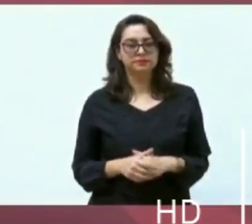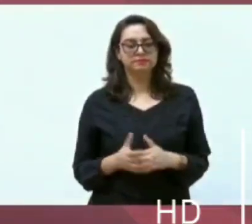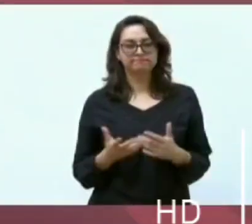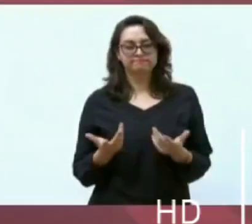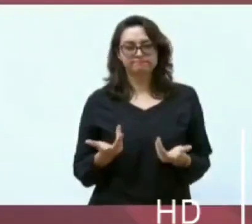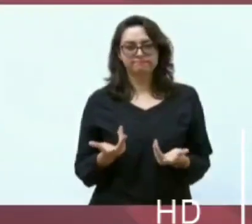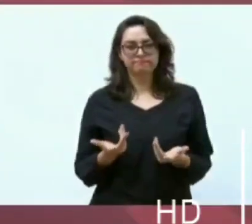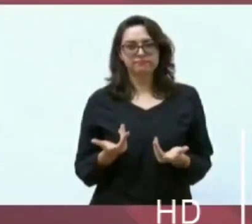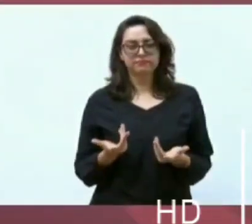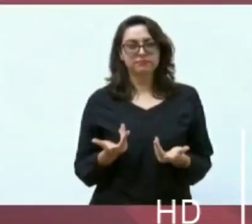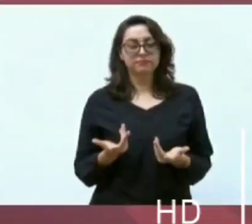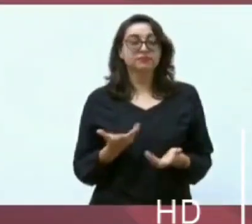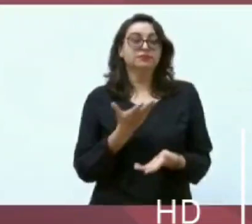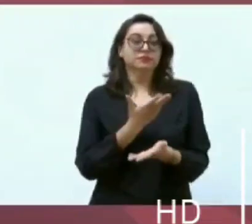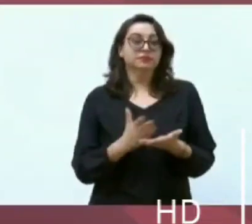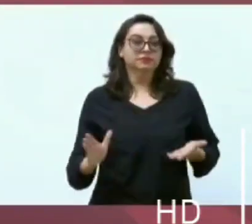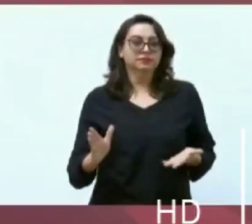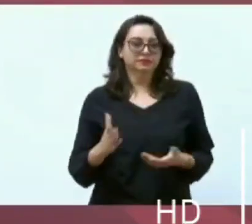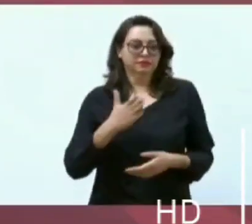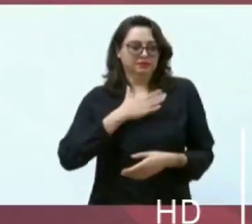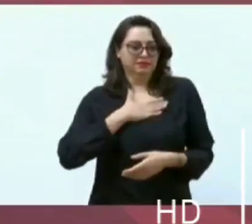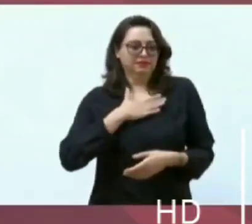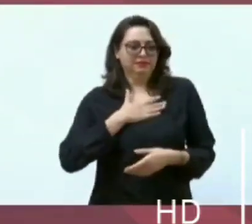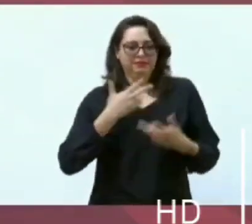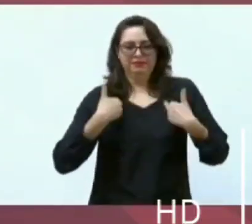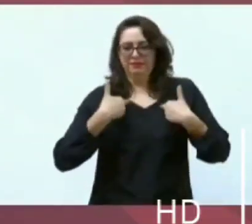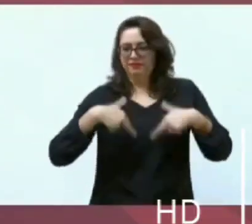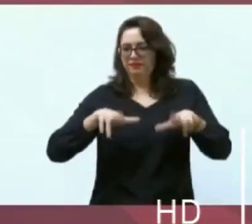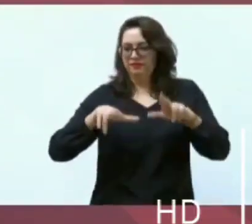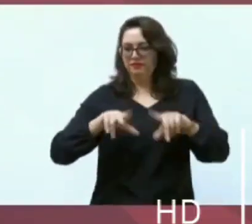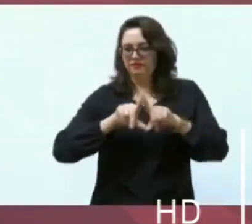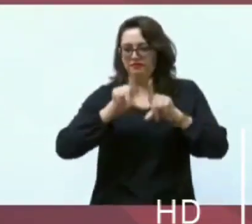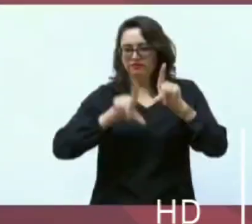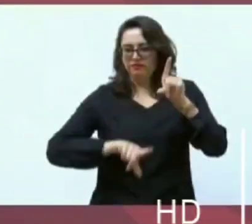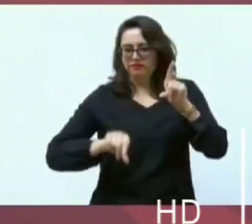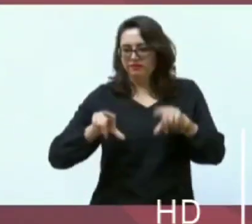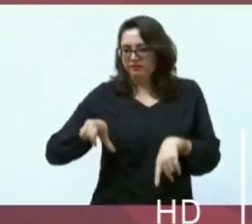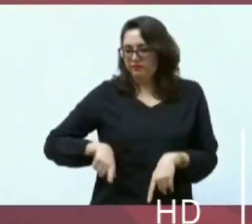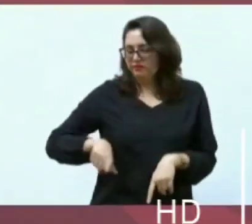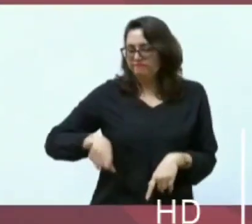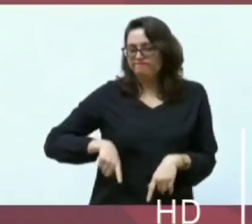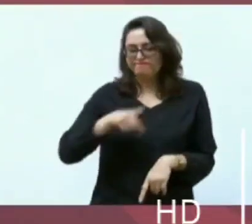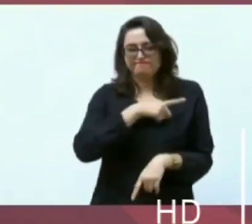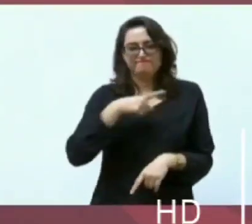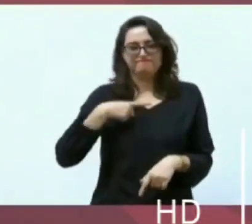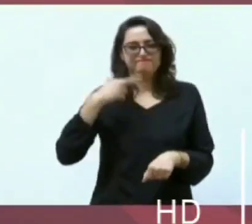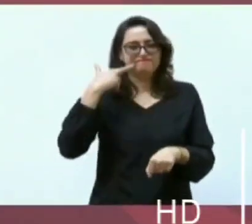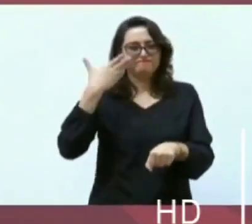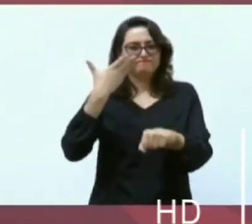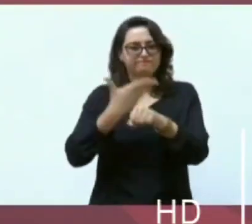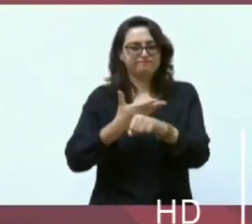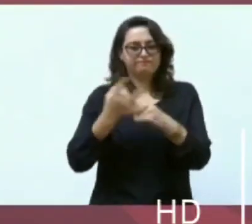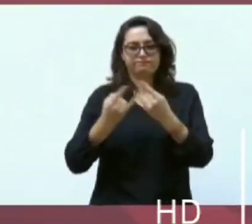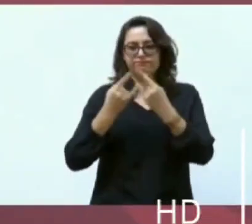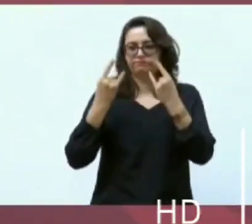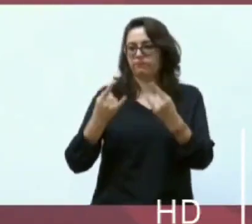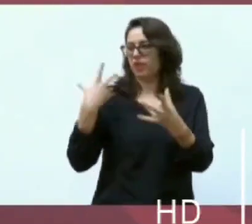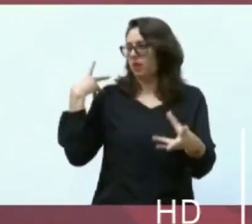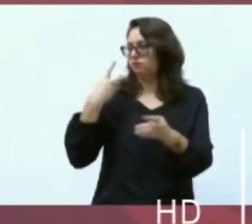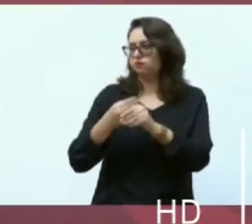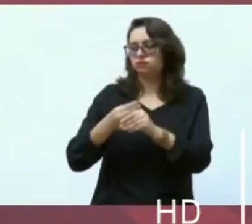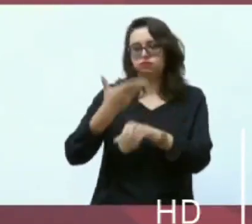además de que es mi responsabilidad como gobernante, porque es cuidar la memoria